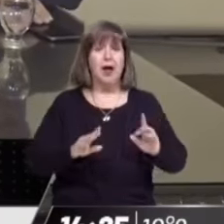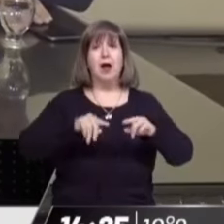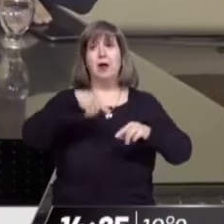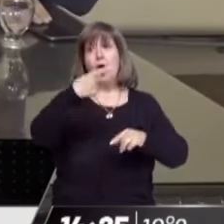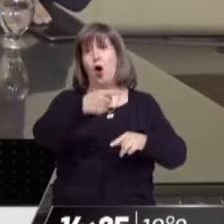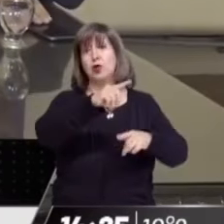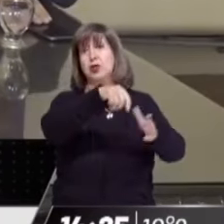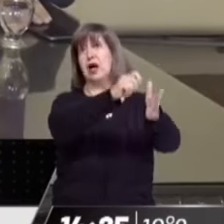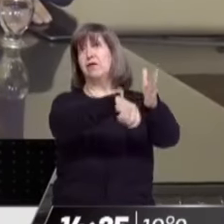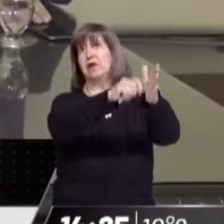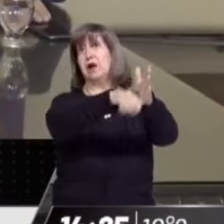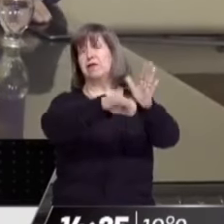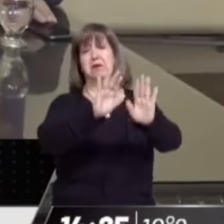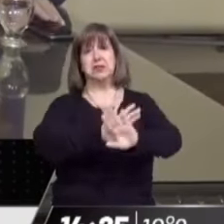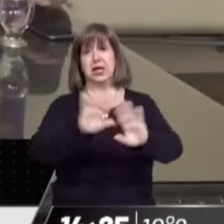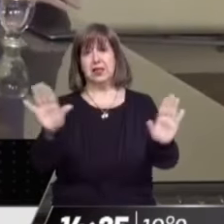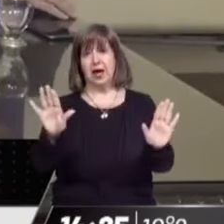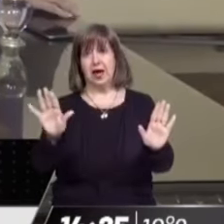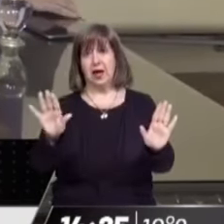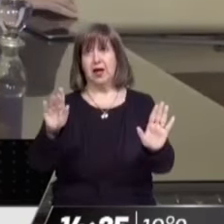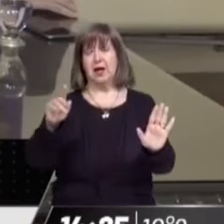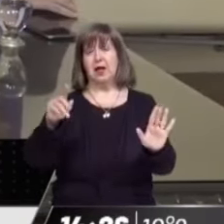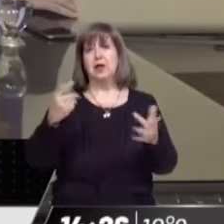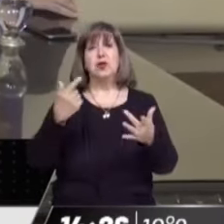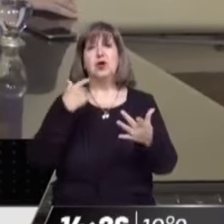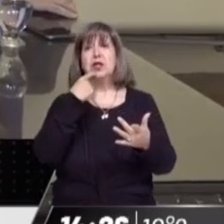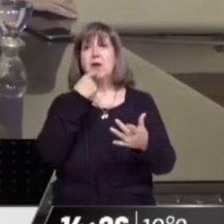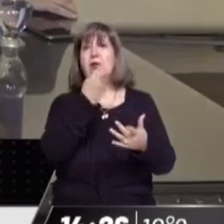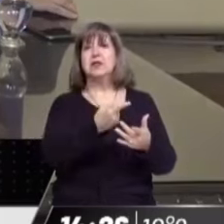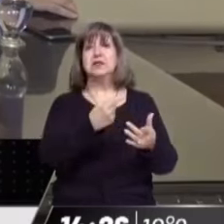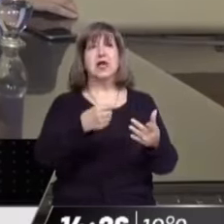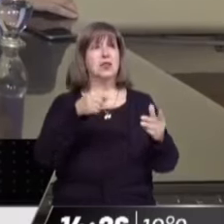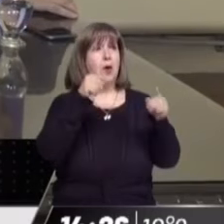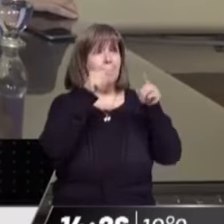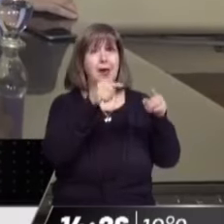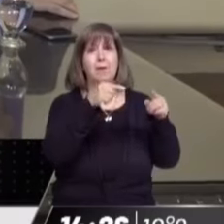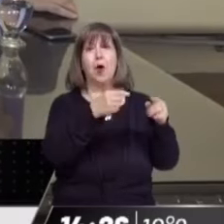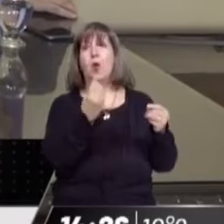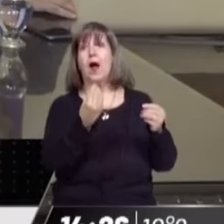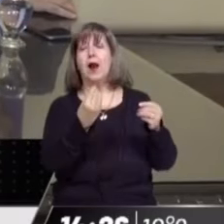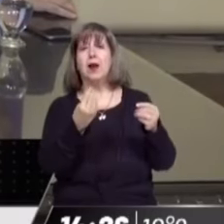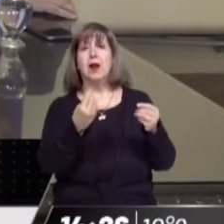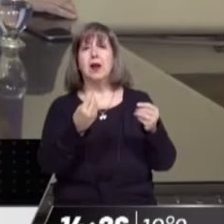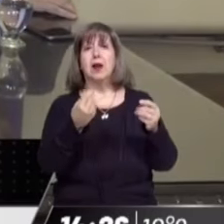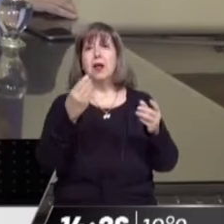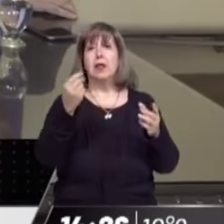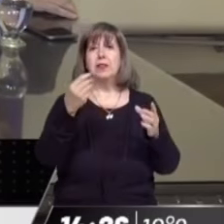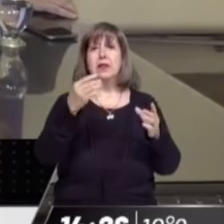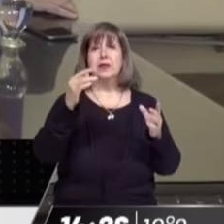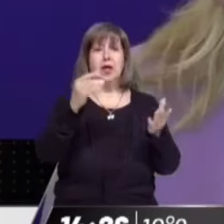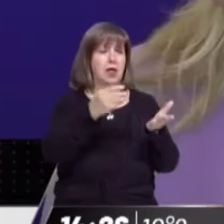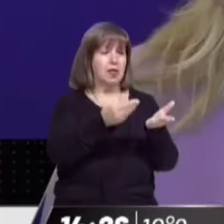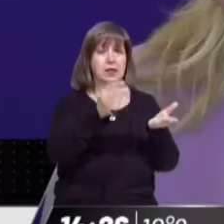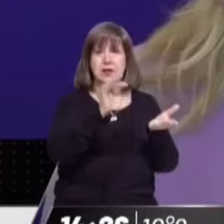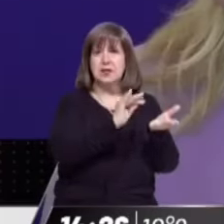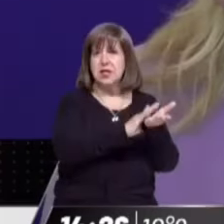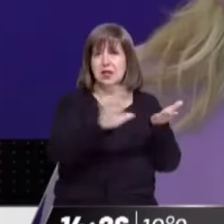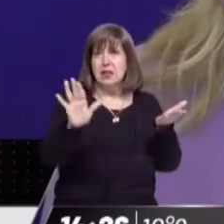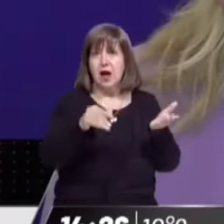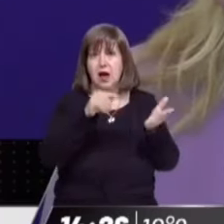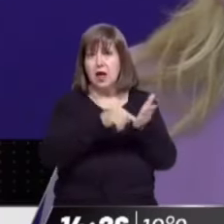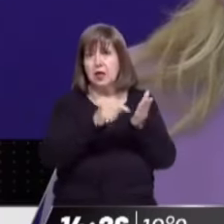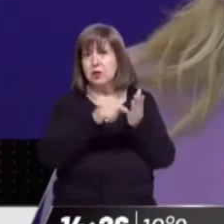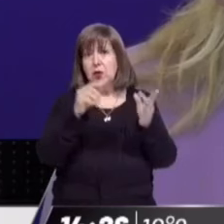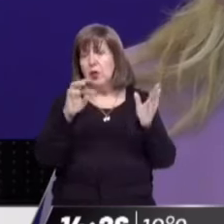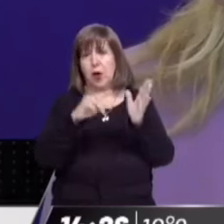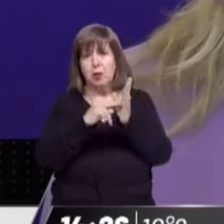está firmado digamos es por sí o por no sobre lo que ya está no estamos sometiendo a discusión Cuál va a ser el contenido de la denda la denda ya se discutió y